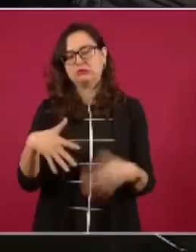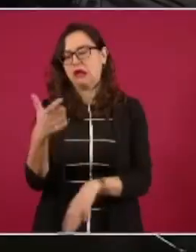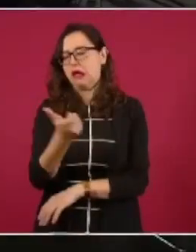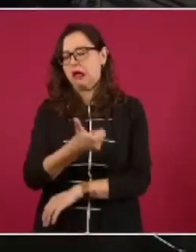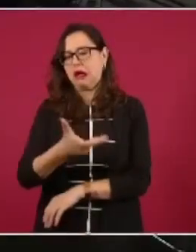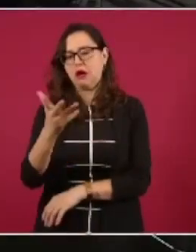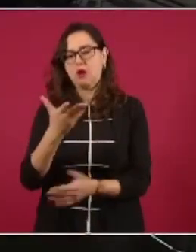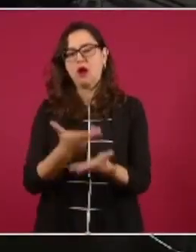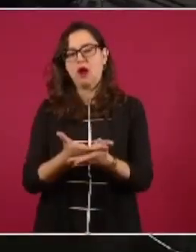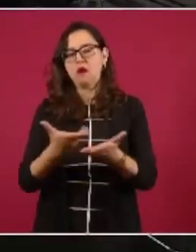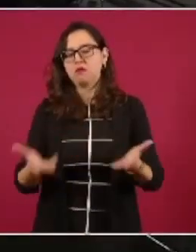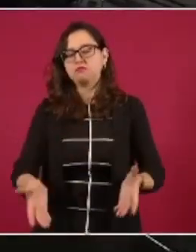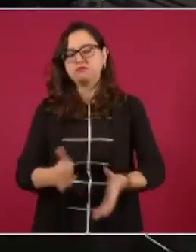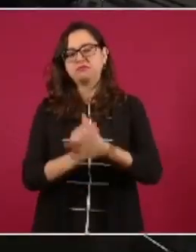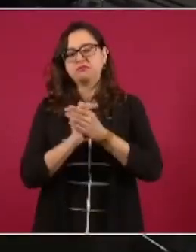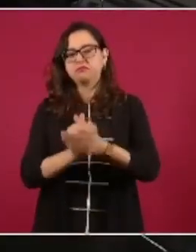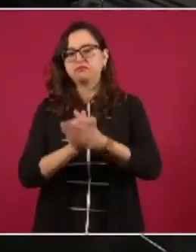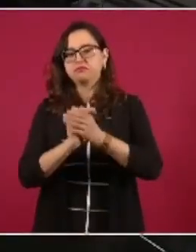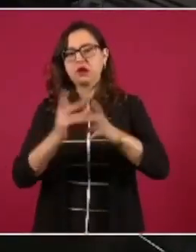y